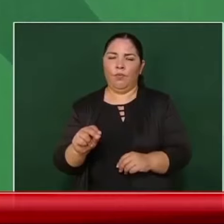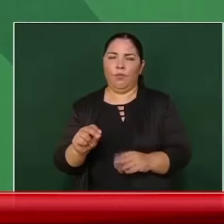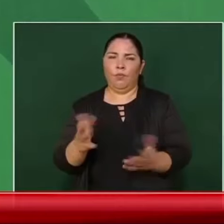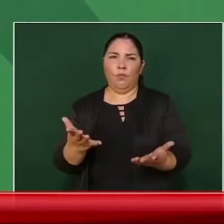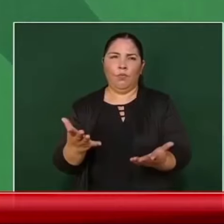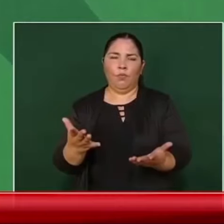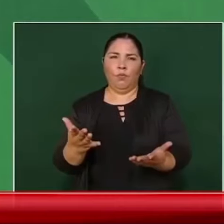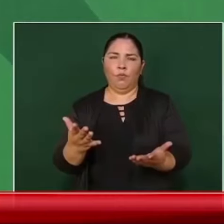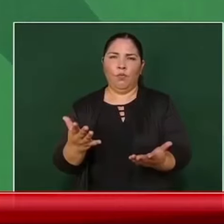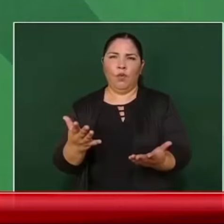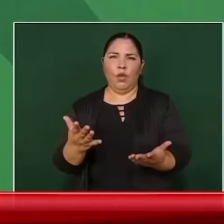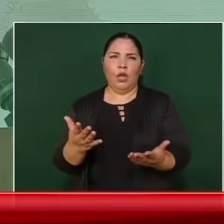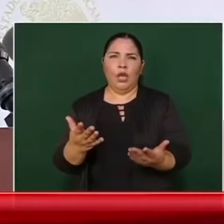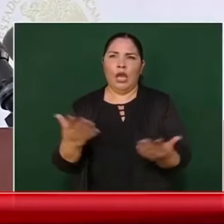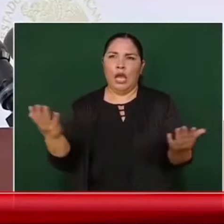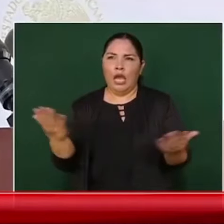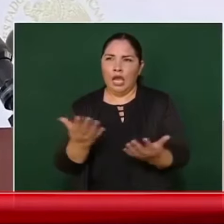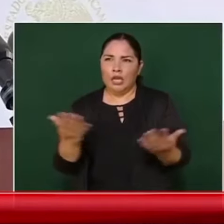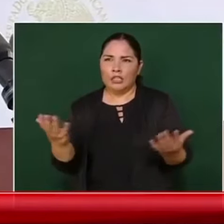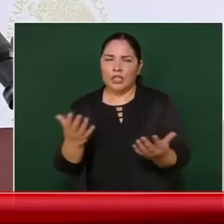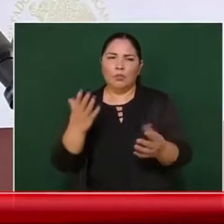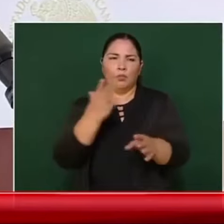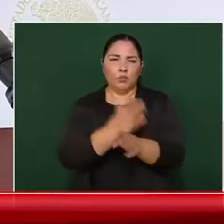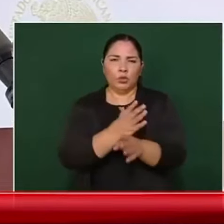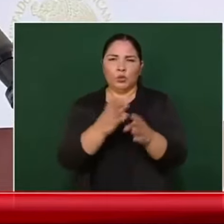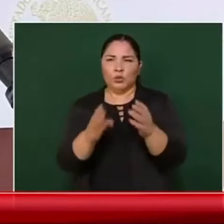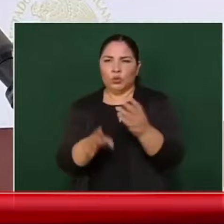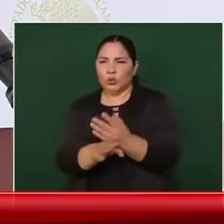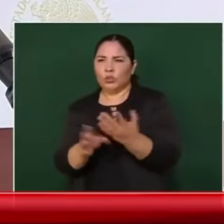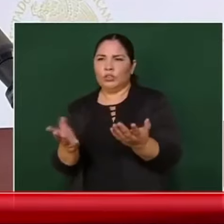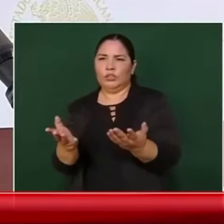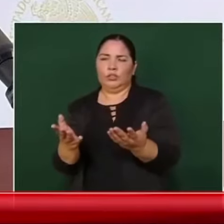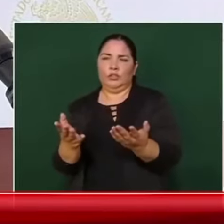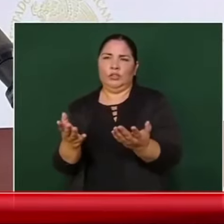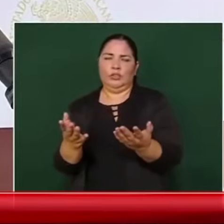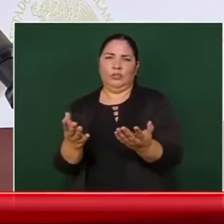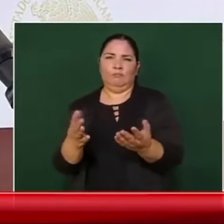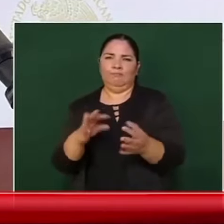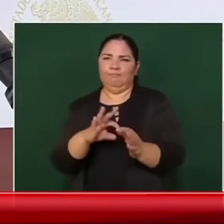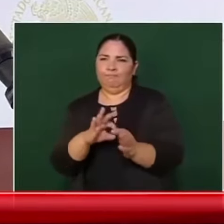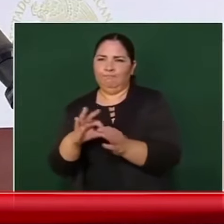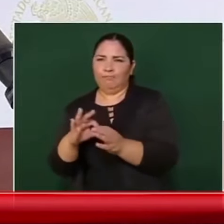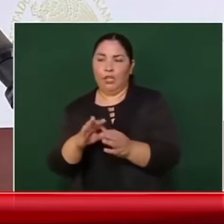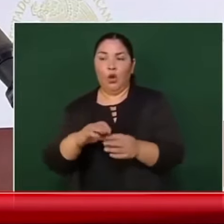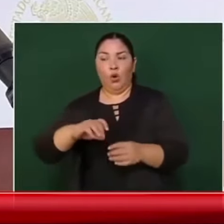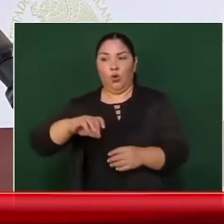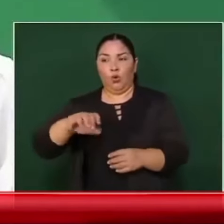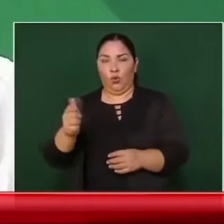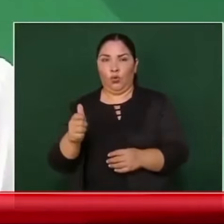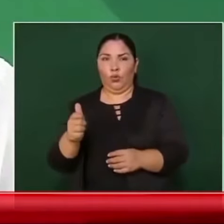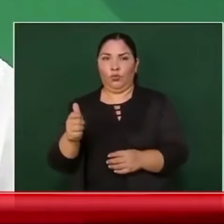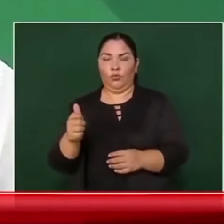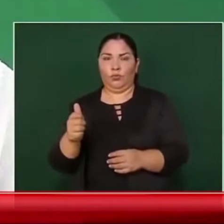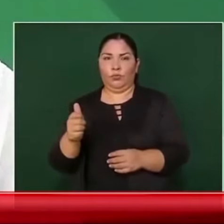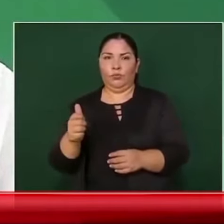solo usar medidas coercitivas que eso es lo otro